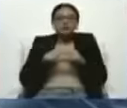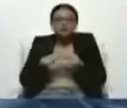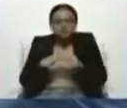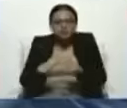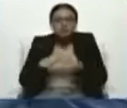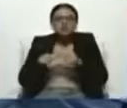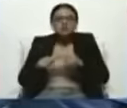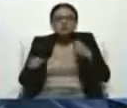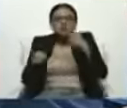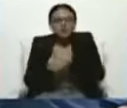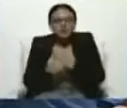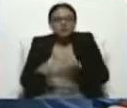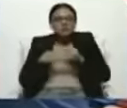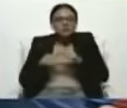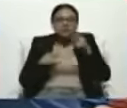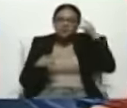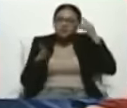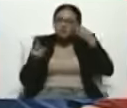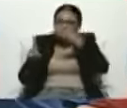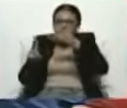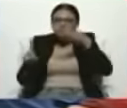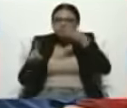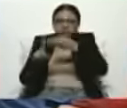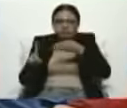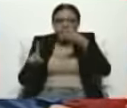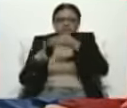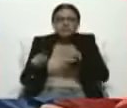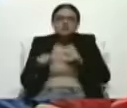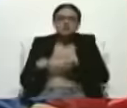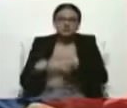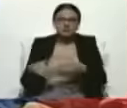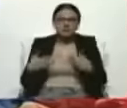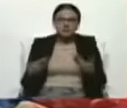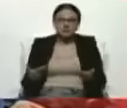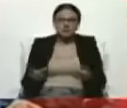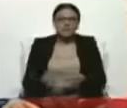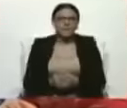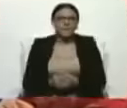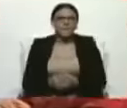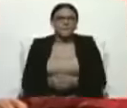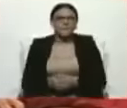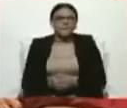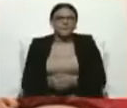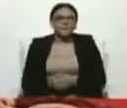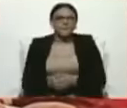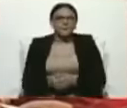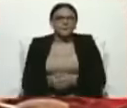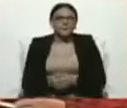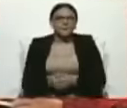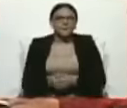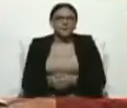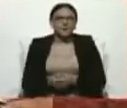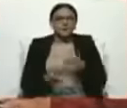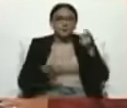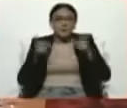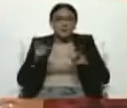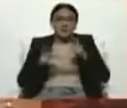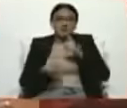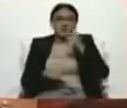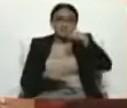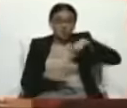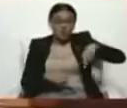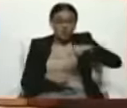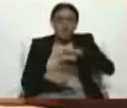tomen Baruta. Nosotros tenemos que garantizarle a los habitantes de Baruta la paz a ellos